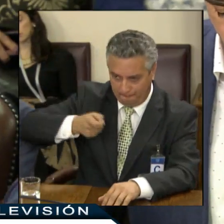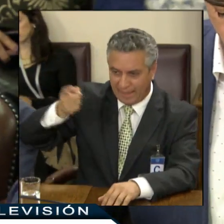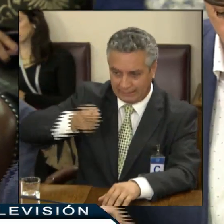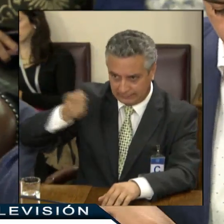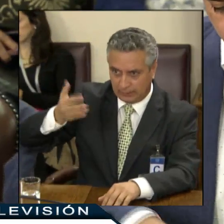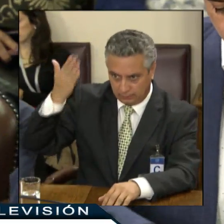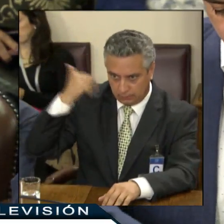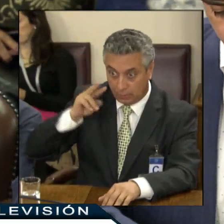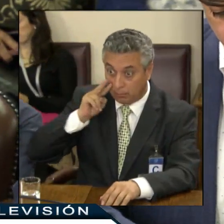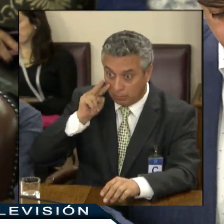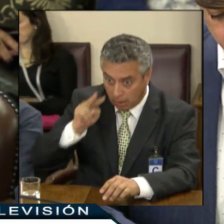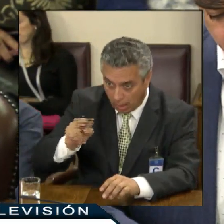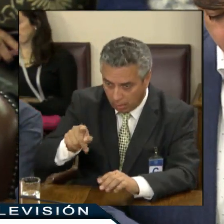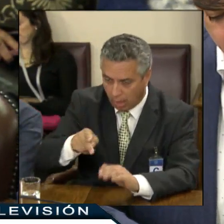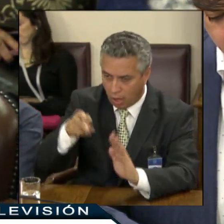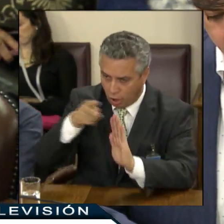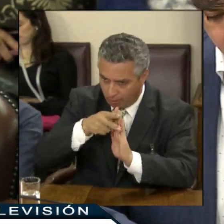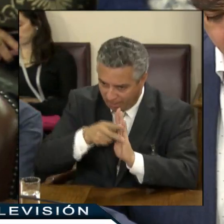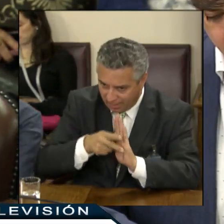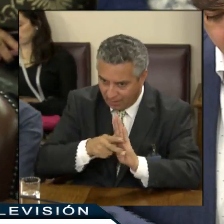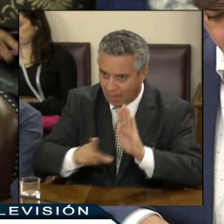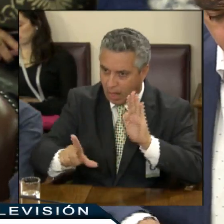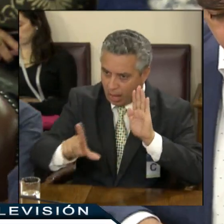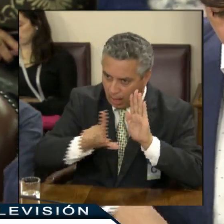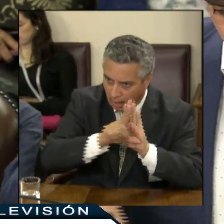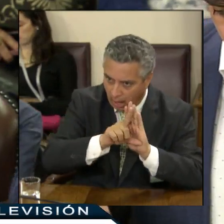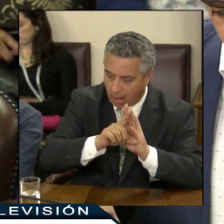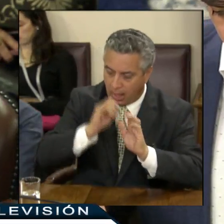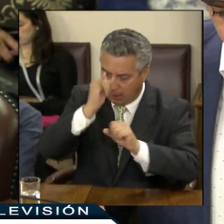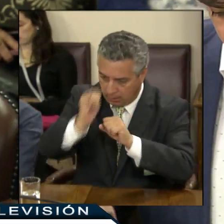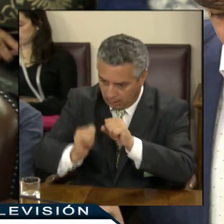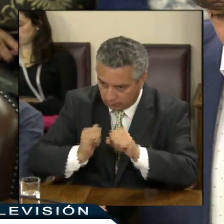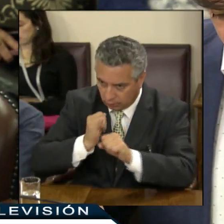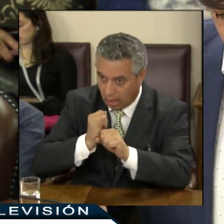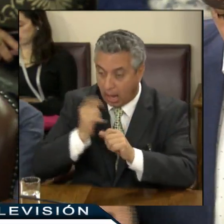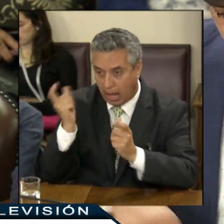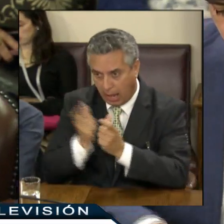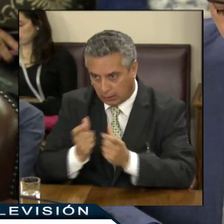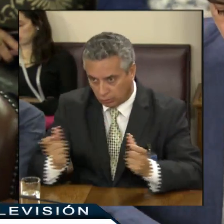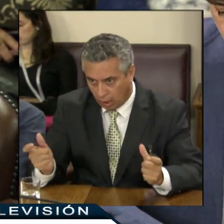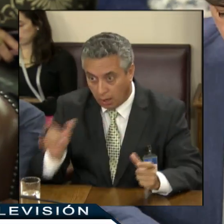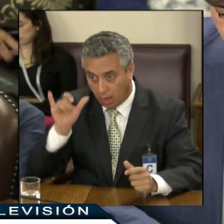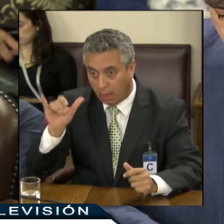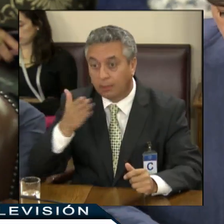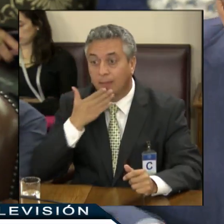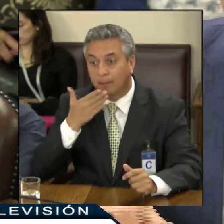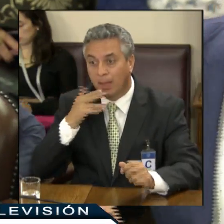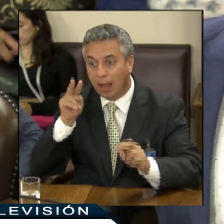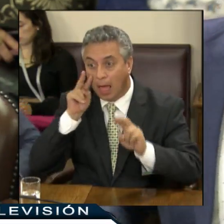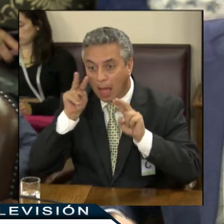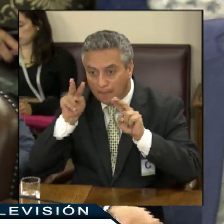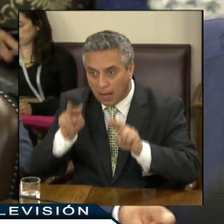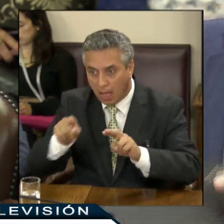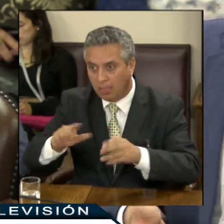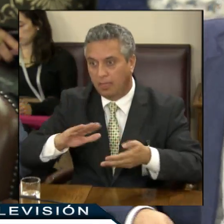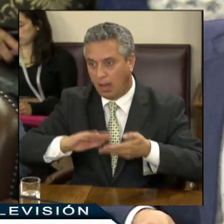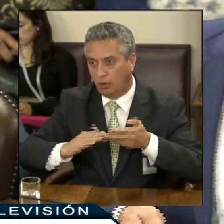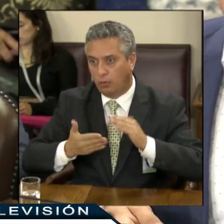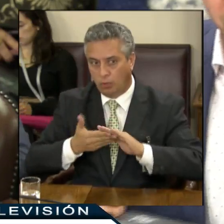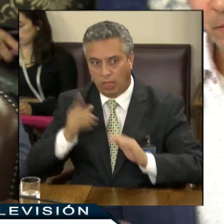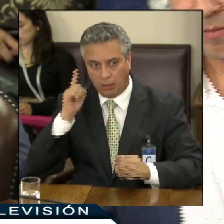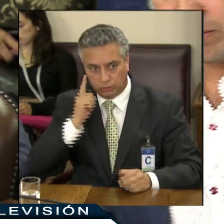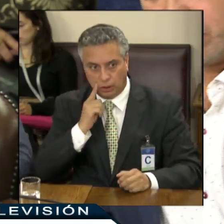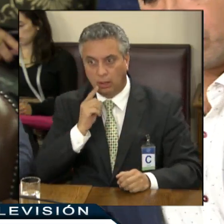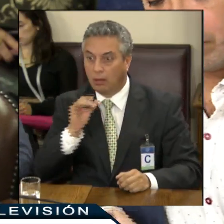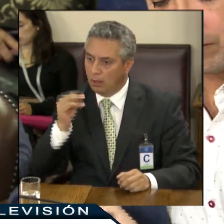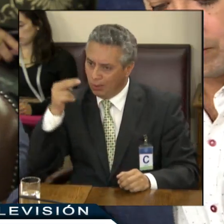tanto de la normativa legal internacional nacional y también la mirada de la comunidad sorda de